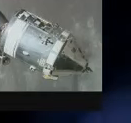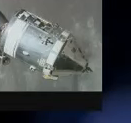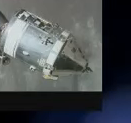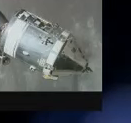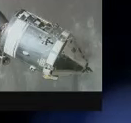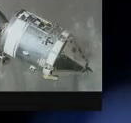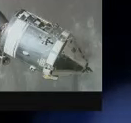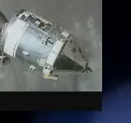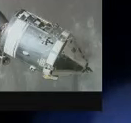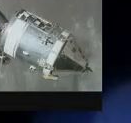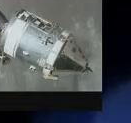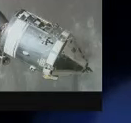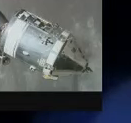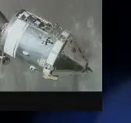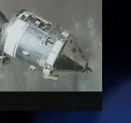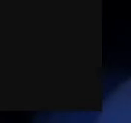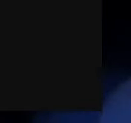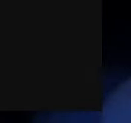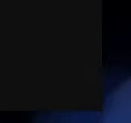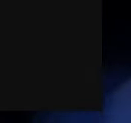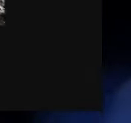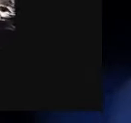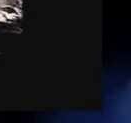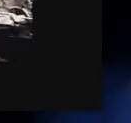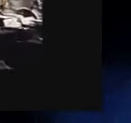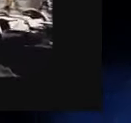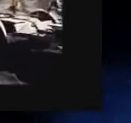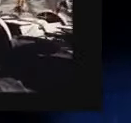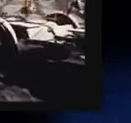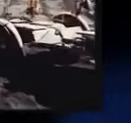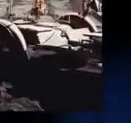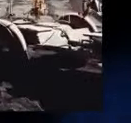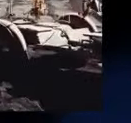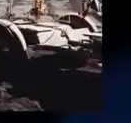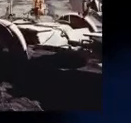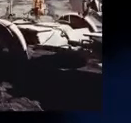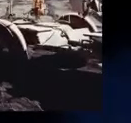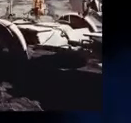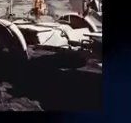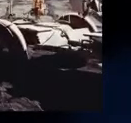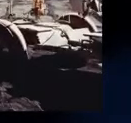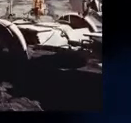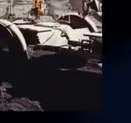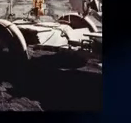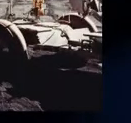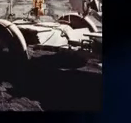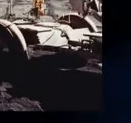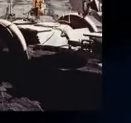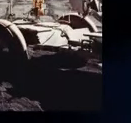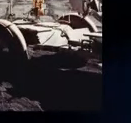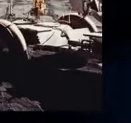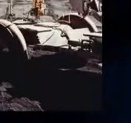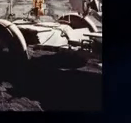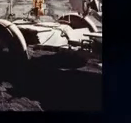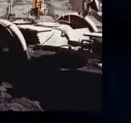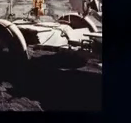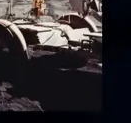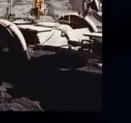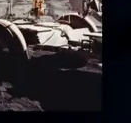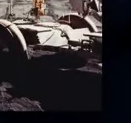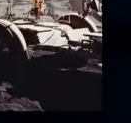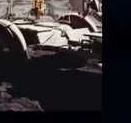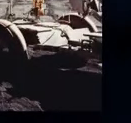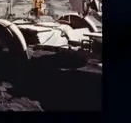misiones continuaron hasta el año de 1972 en que la nasa realiza la última misión